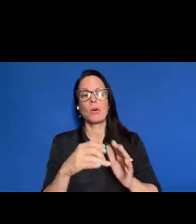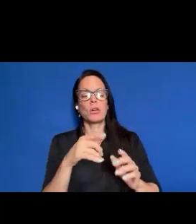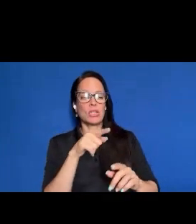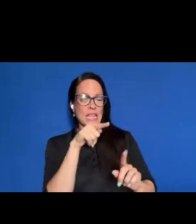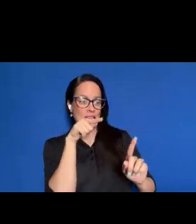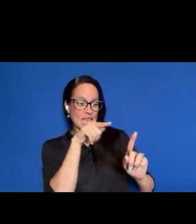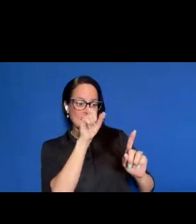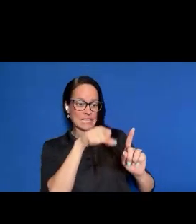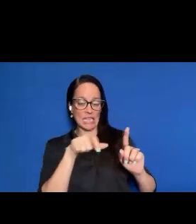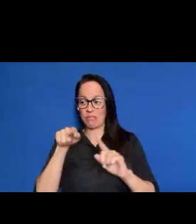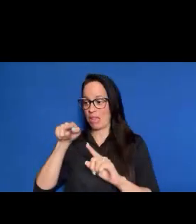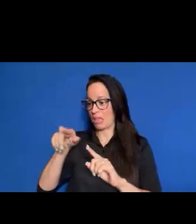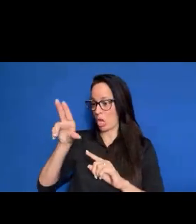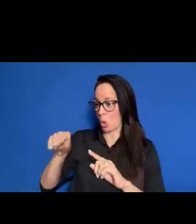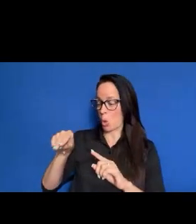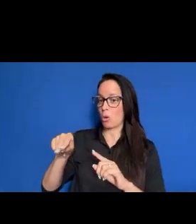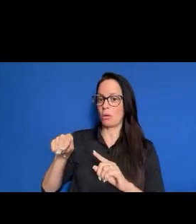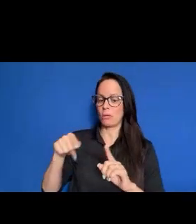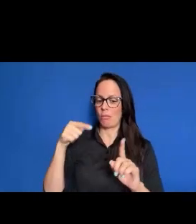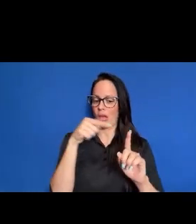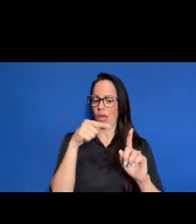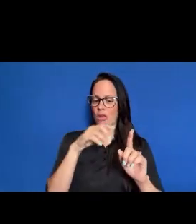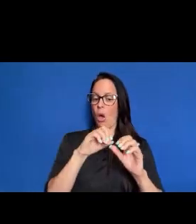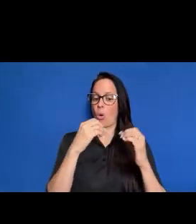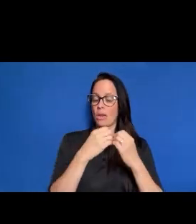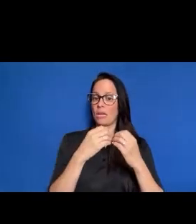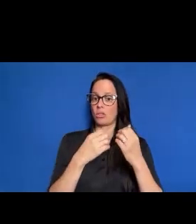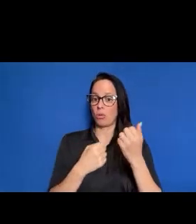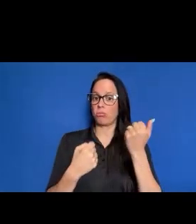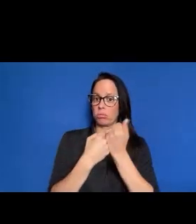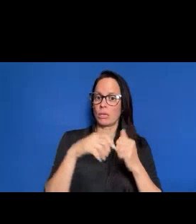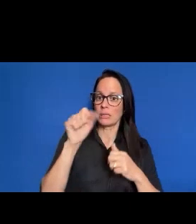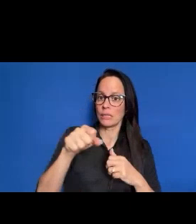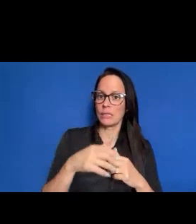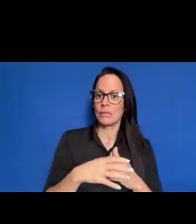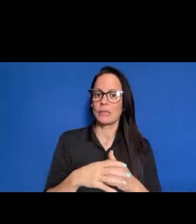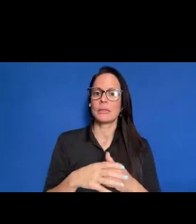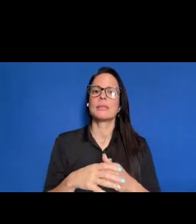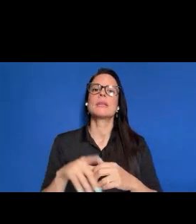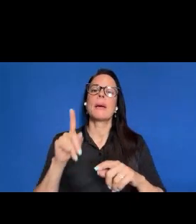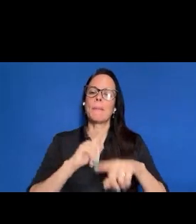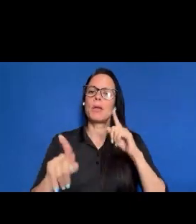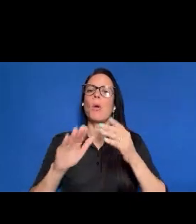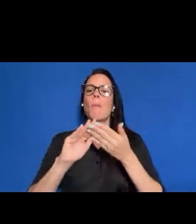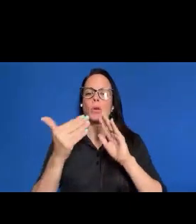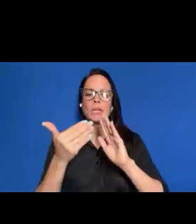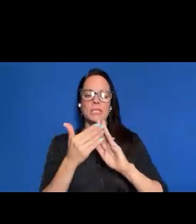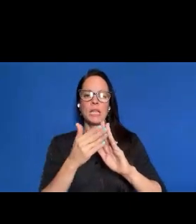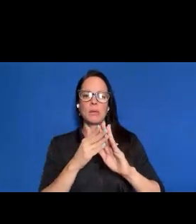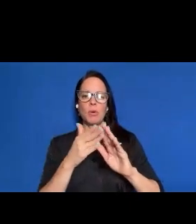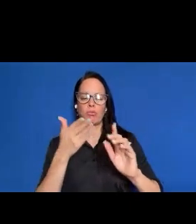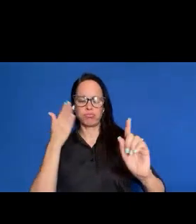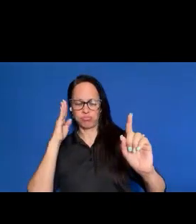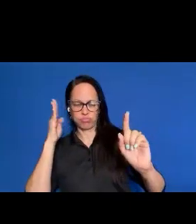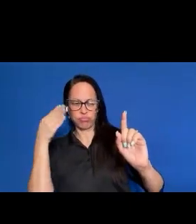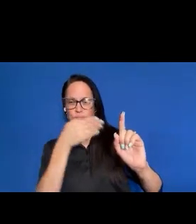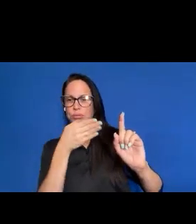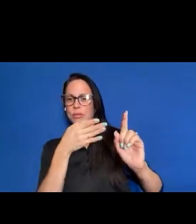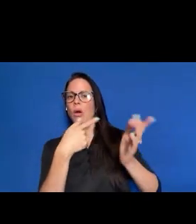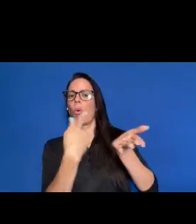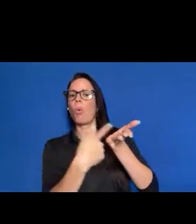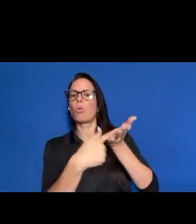es una organización que sí me cumple. Sí, pero allí le tocaría hacer a los municipios la consulta directamente, porque ya sale del alcance como comité. Lo